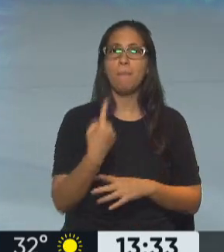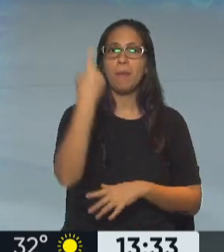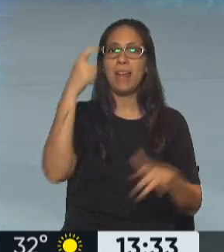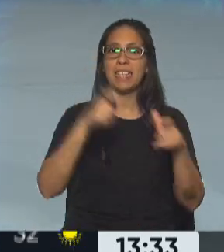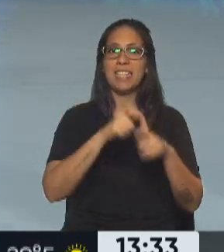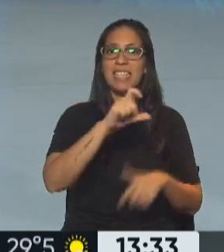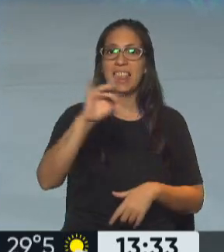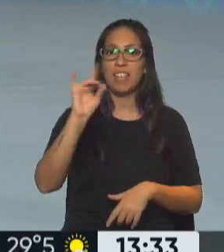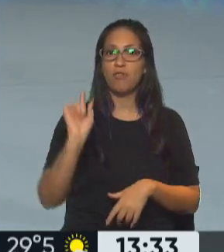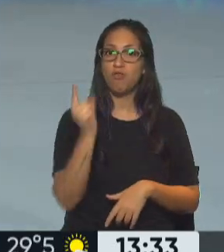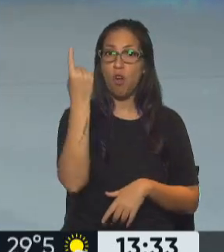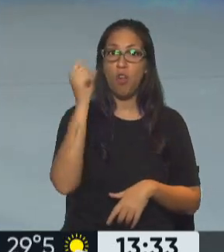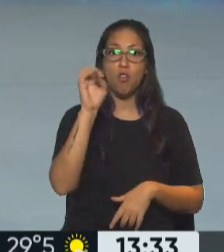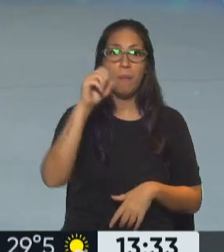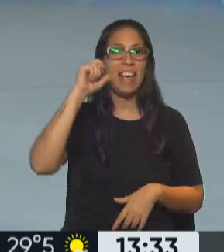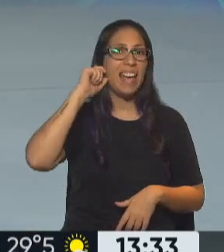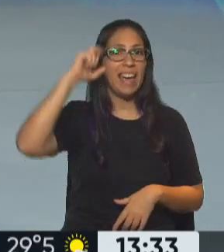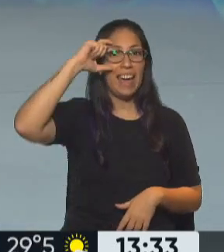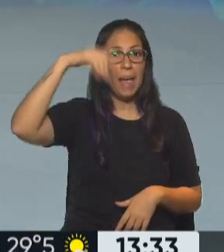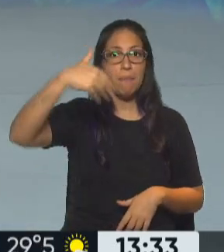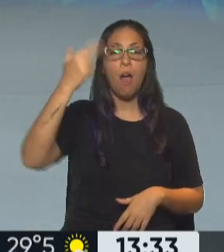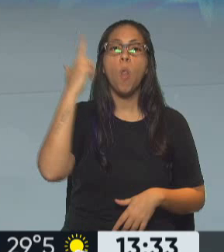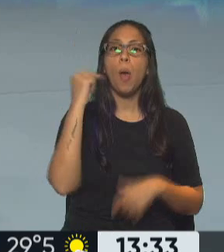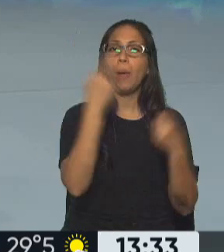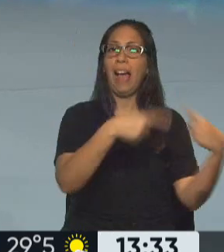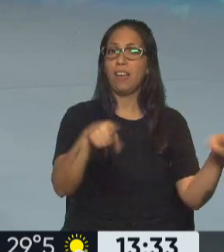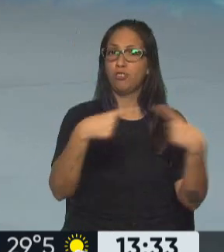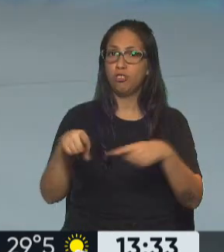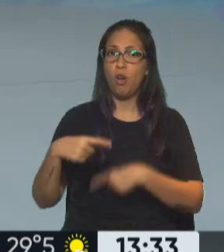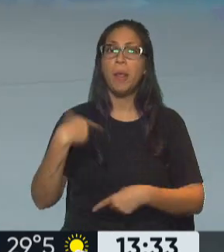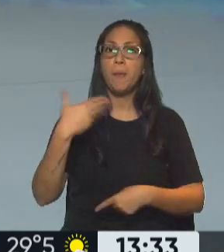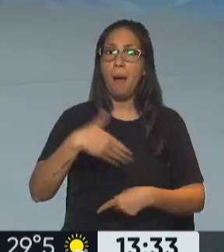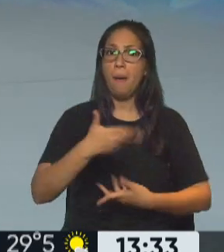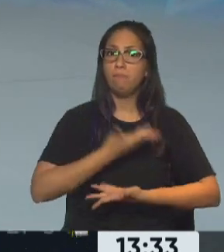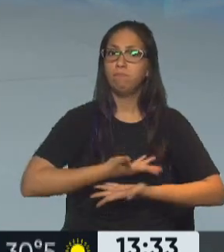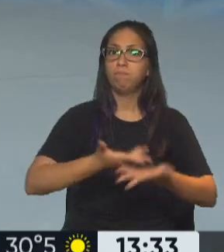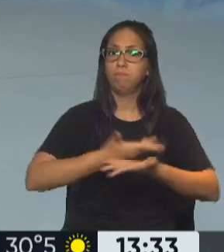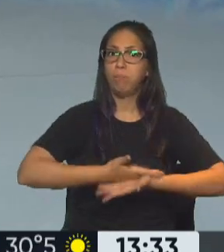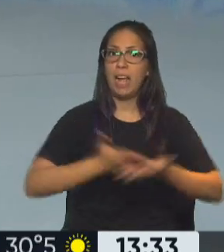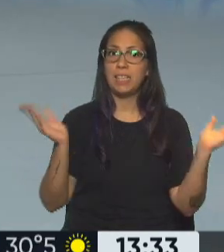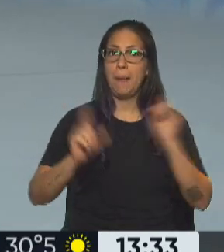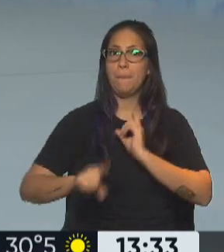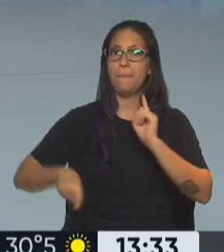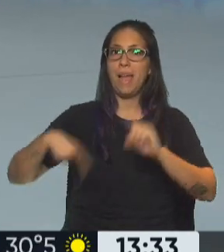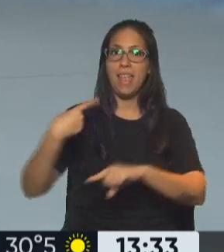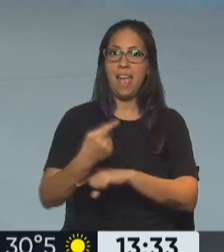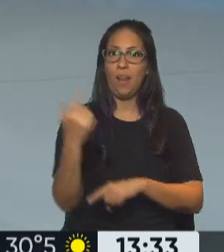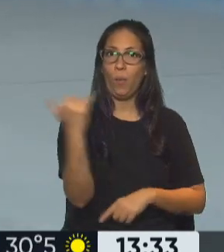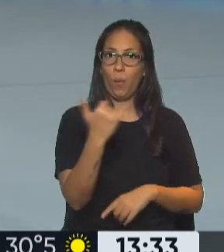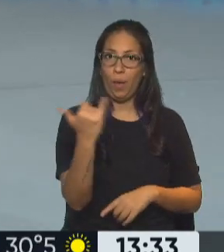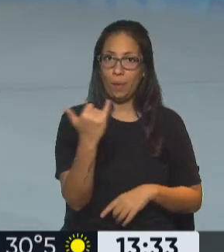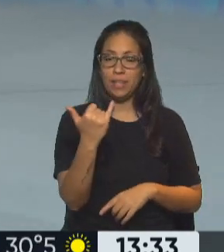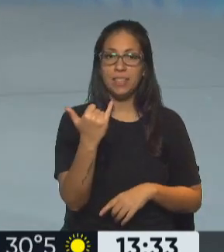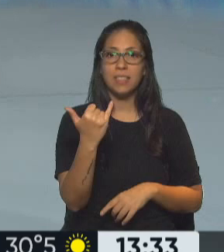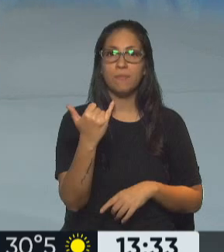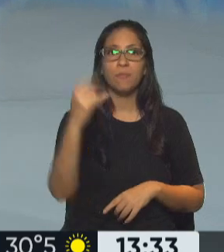disco solista. Se llama Gema. Está compuesto por 9 temas y lo va a estar compartiendo con su gente mañana jueves a